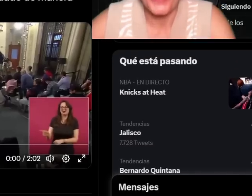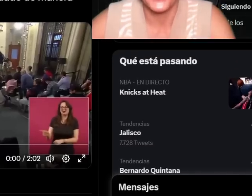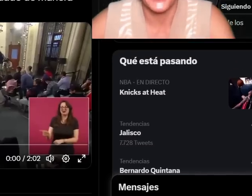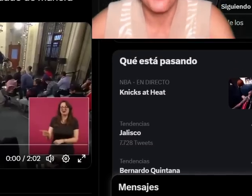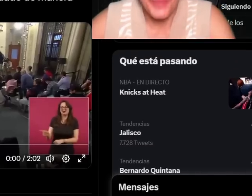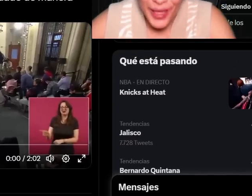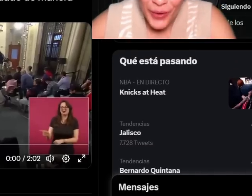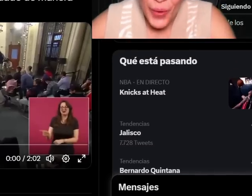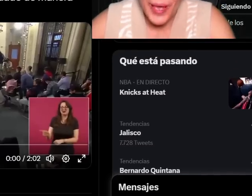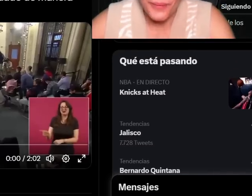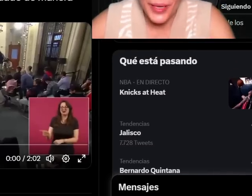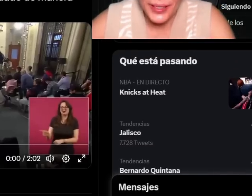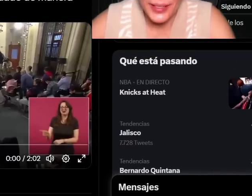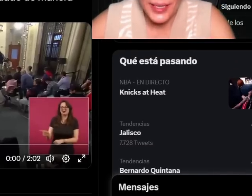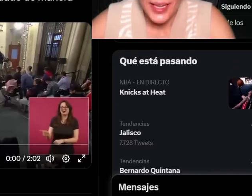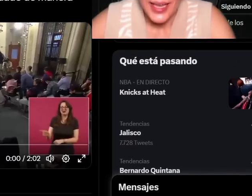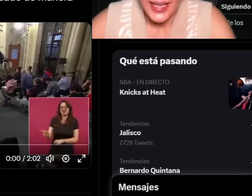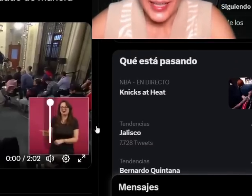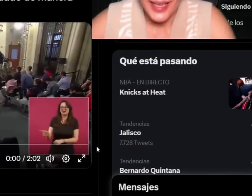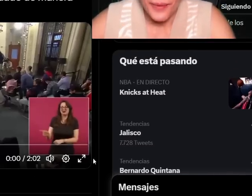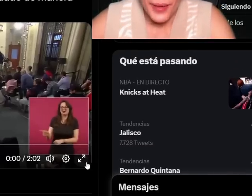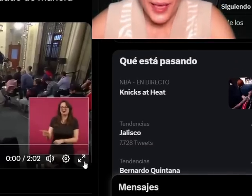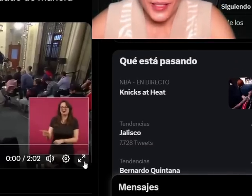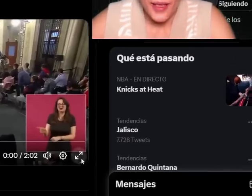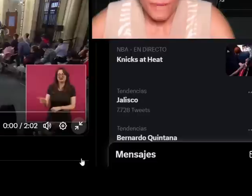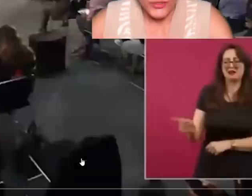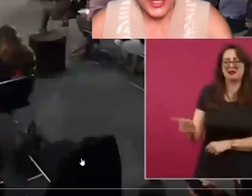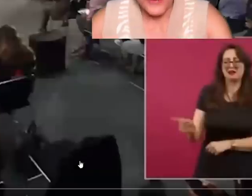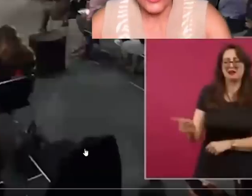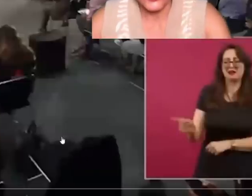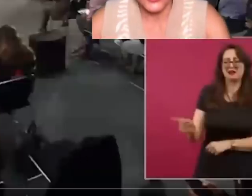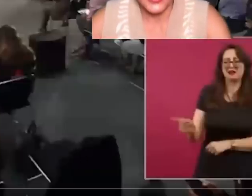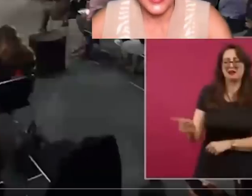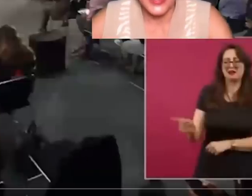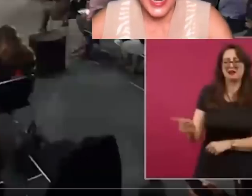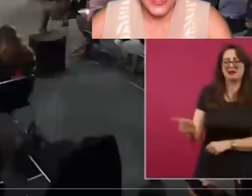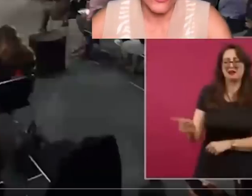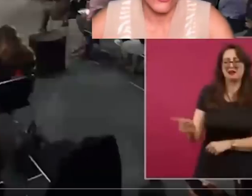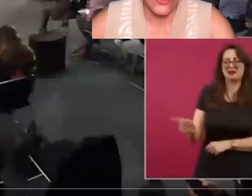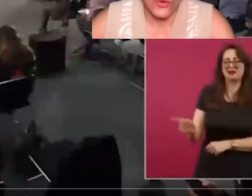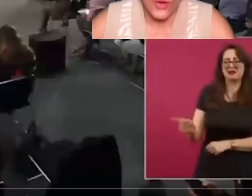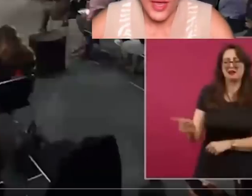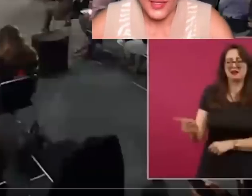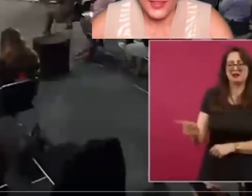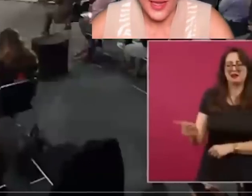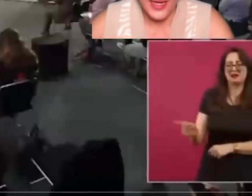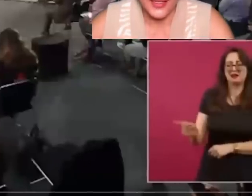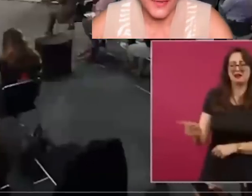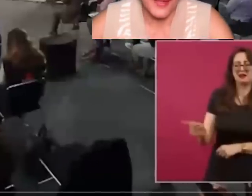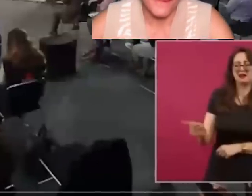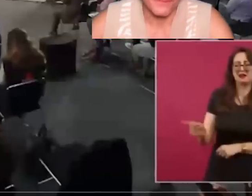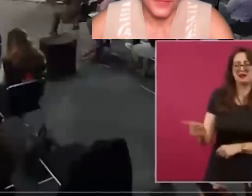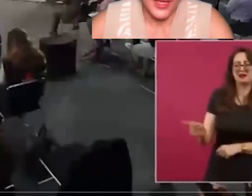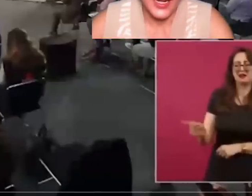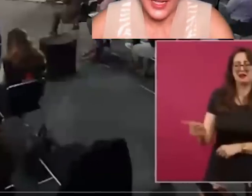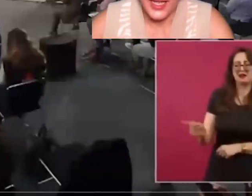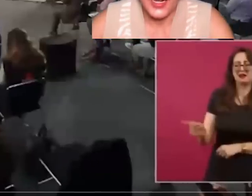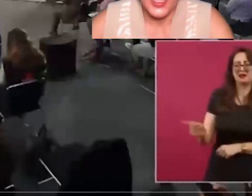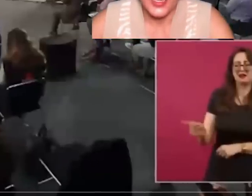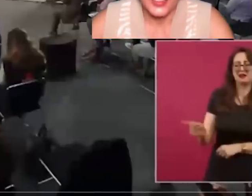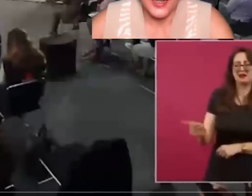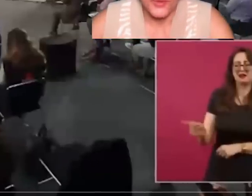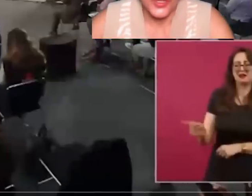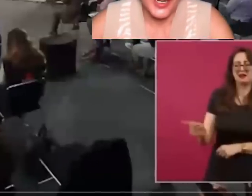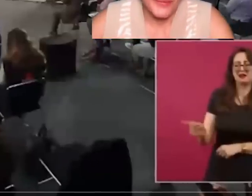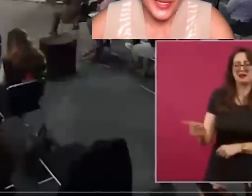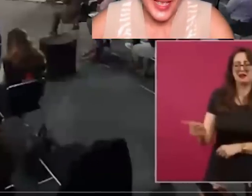deterioro al medio ambiente, y que además, pues, tenemos que les entregaron todo hasta el tema legal,